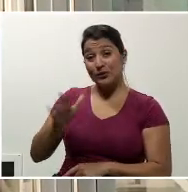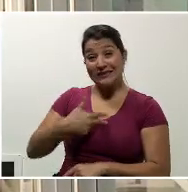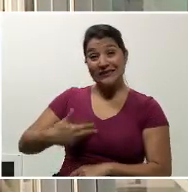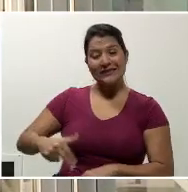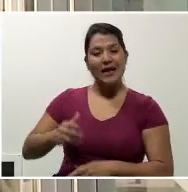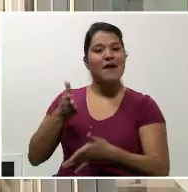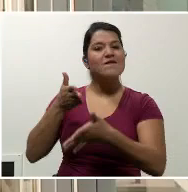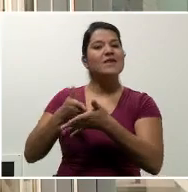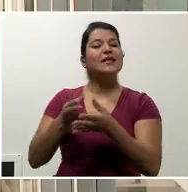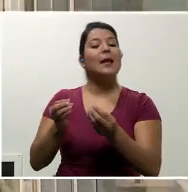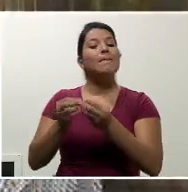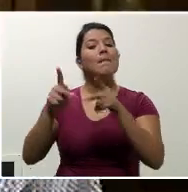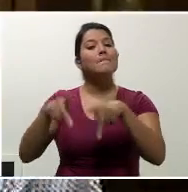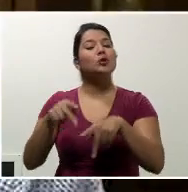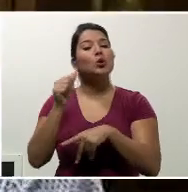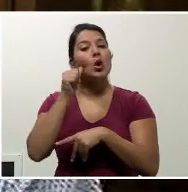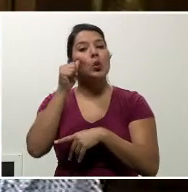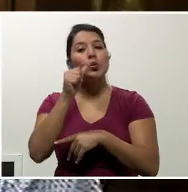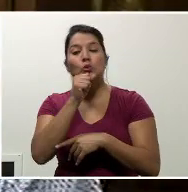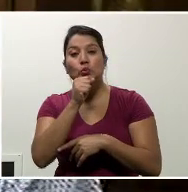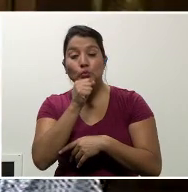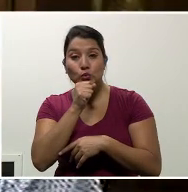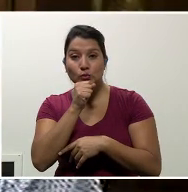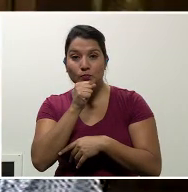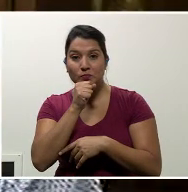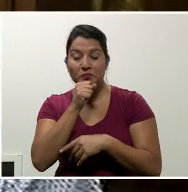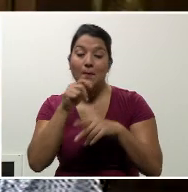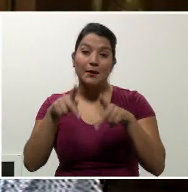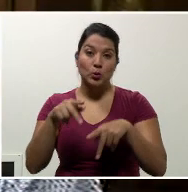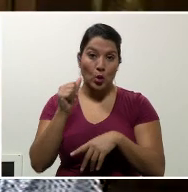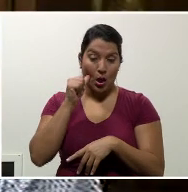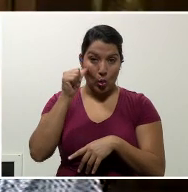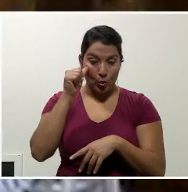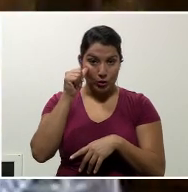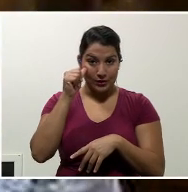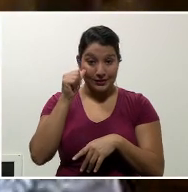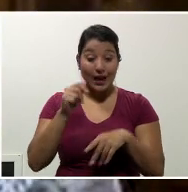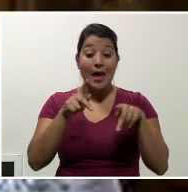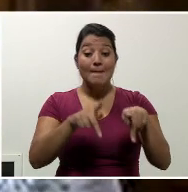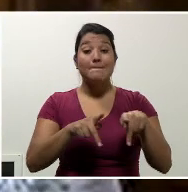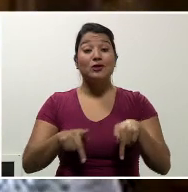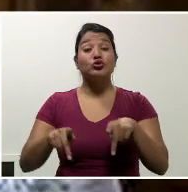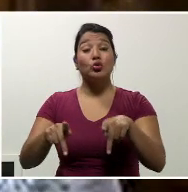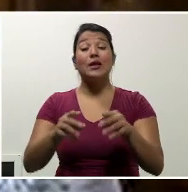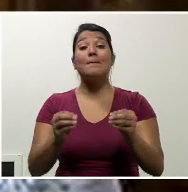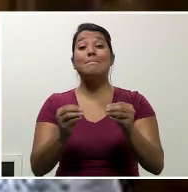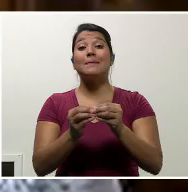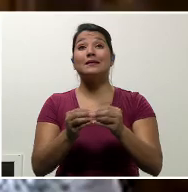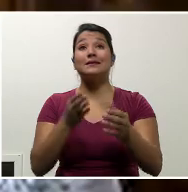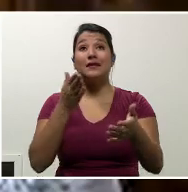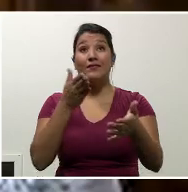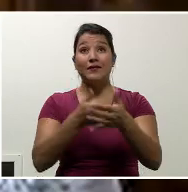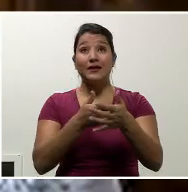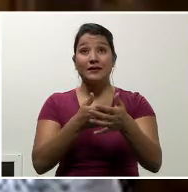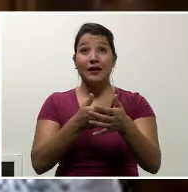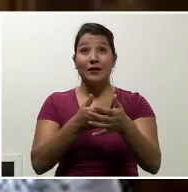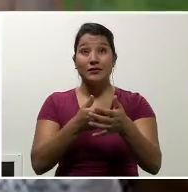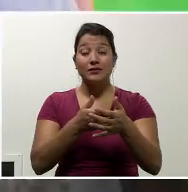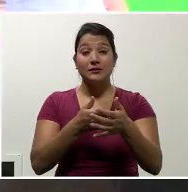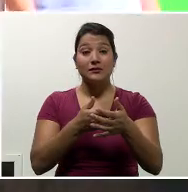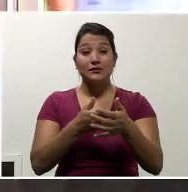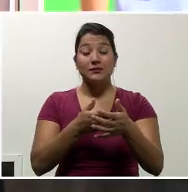edad, de ciudadanos de oro. Los más afectados son los mayores.